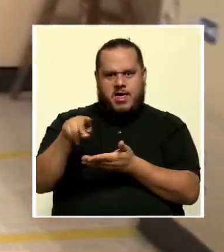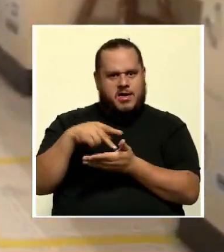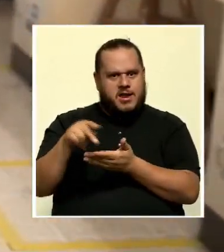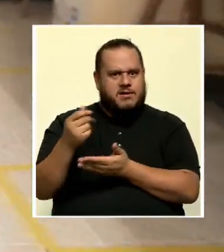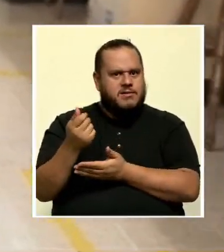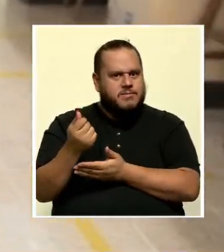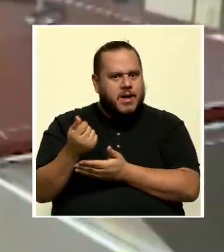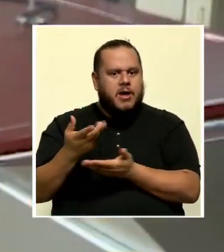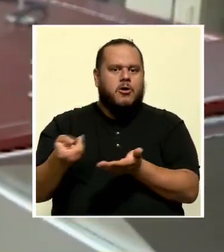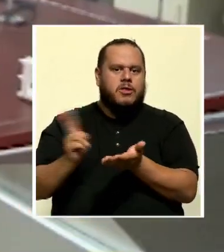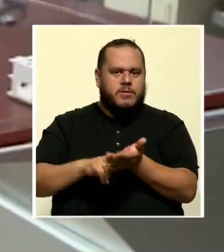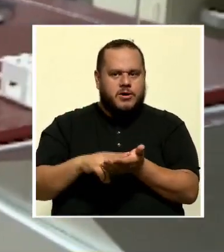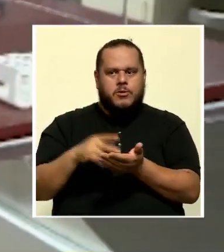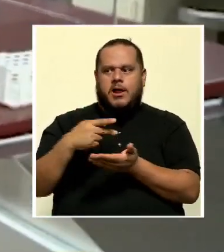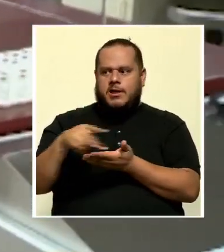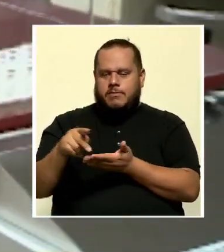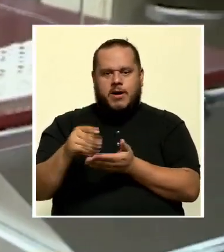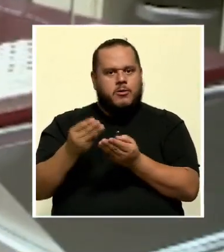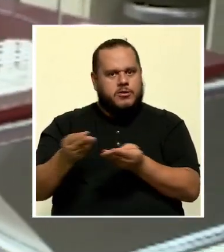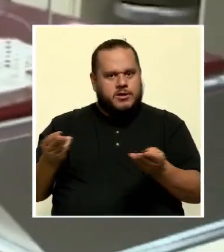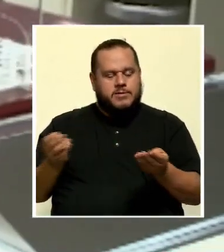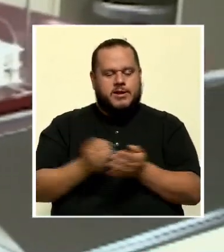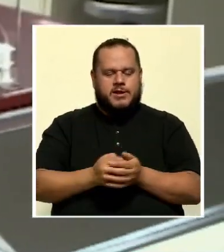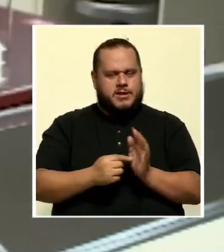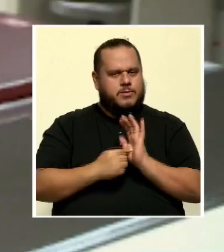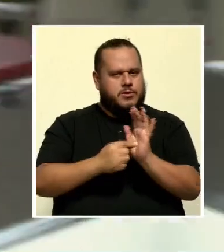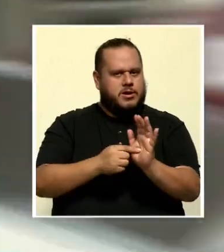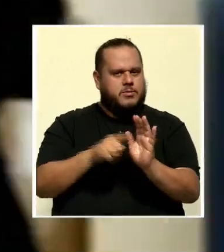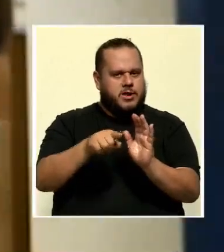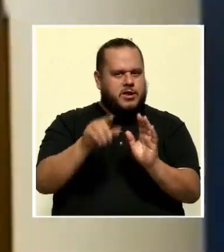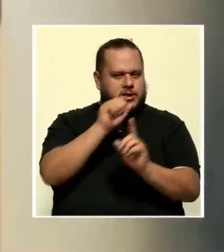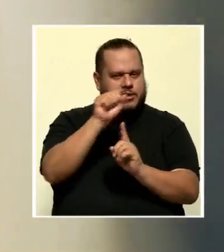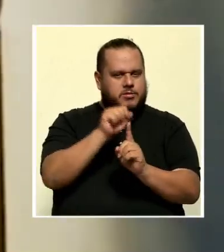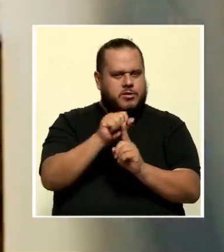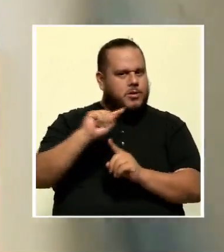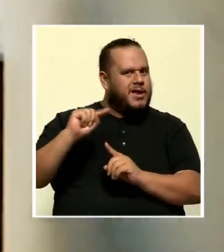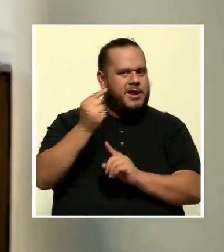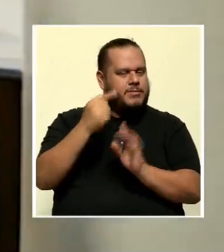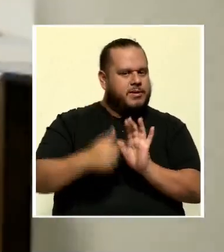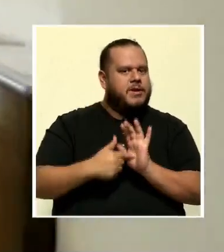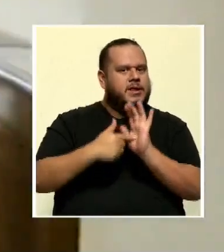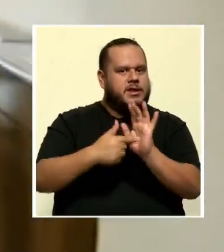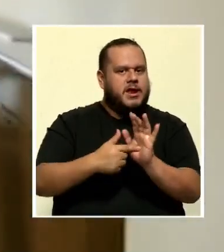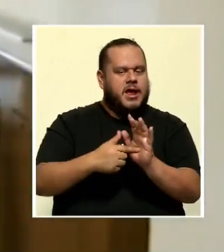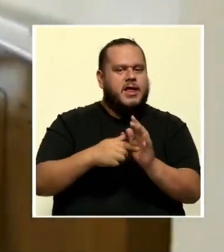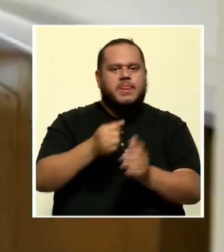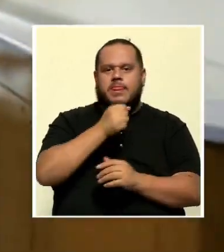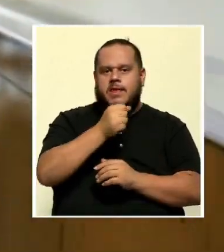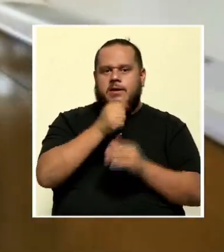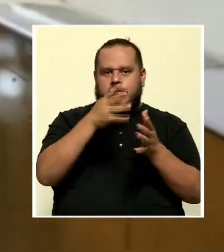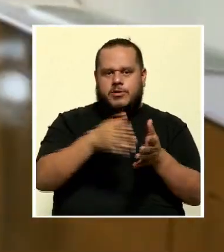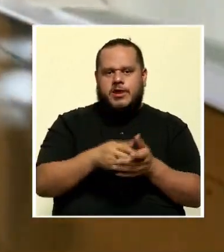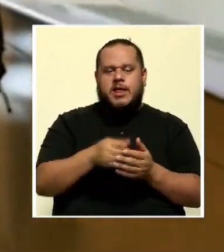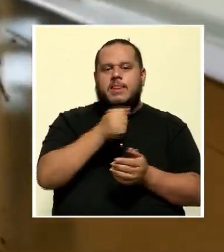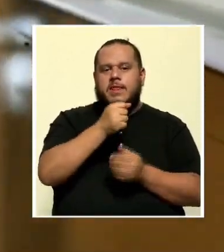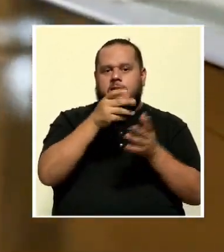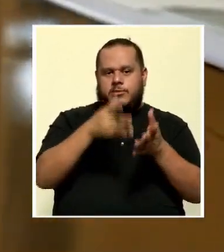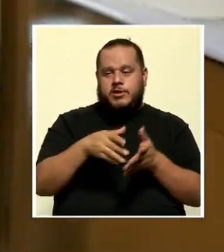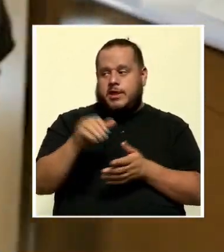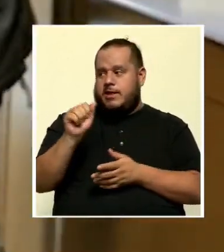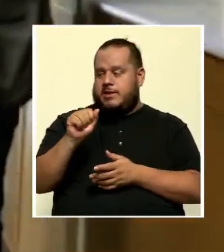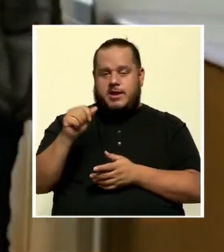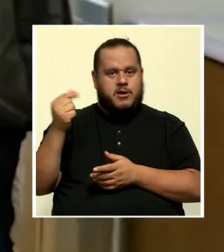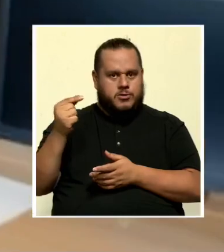de matrícula y pago de materias. Le mostramos esta situación en la primera entrega del reportaje de la periodista